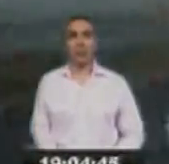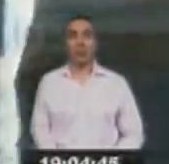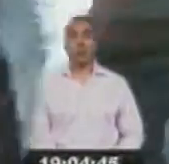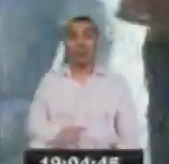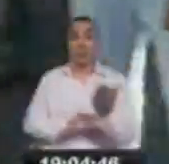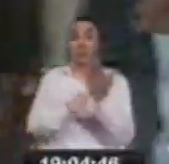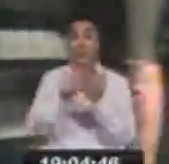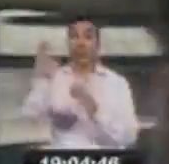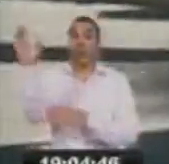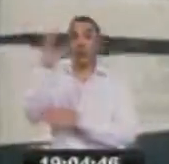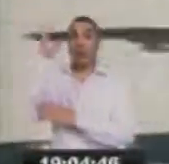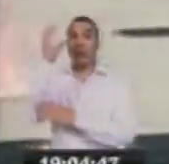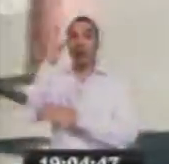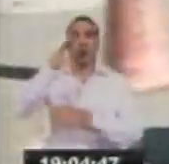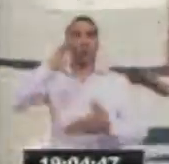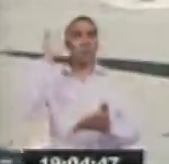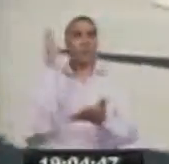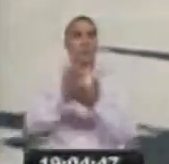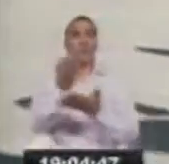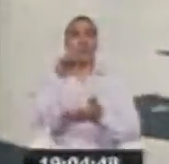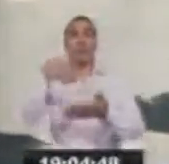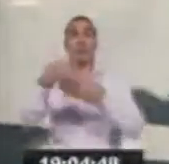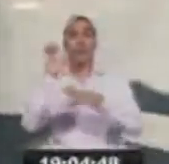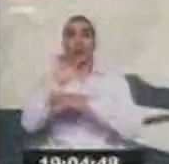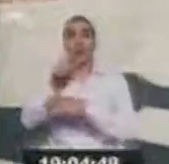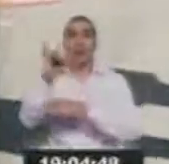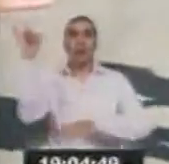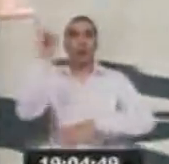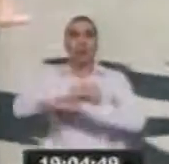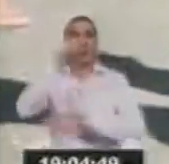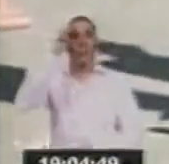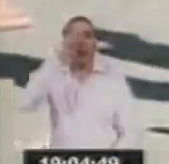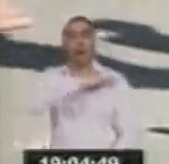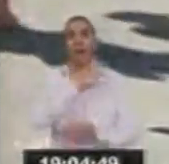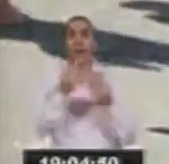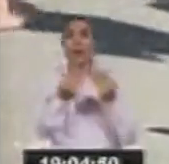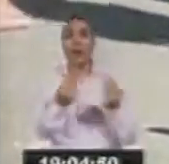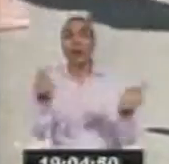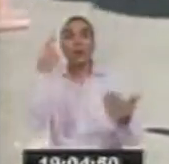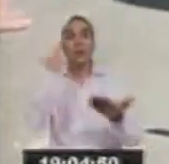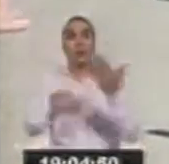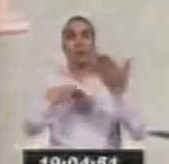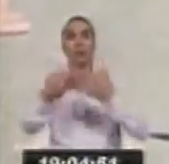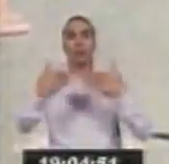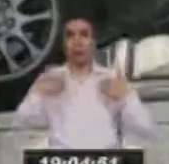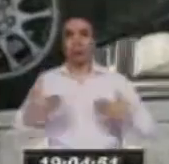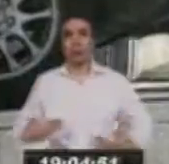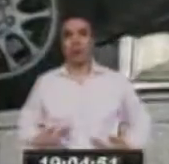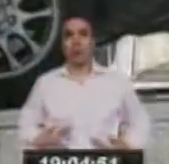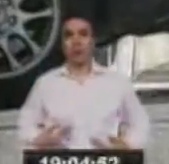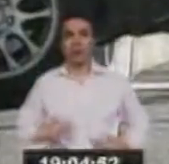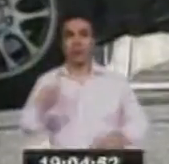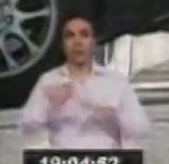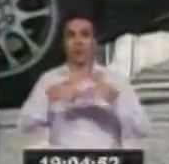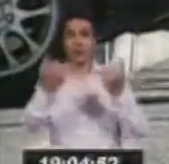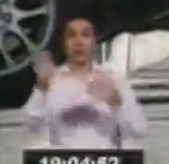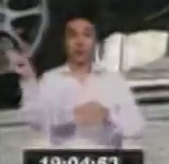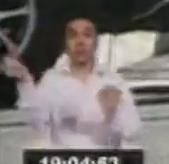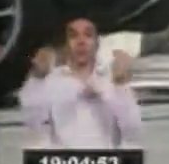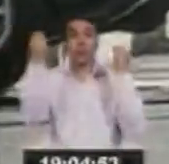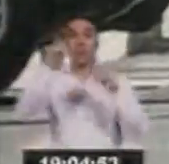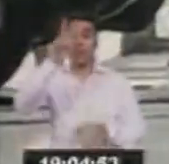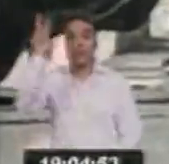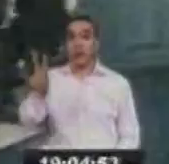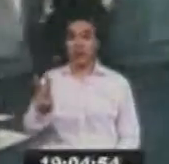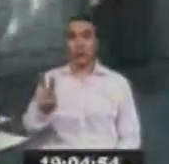Cancillería de Colombia canceló el envío al Ecuador de un avión militar que estaba listo para trasladar los cuerpos. En cambio, fundaciones de